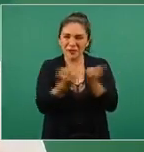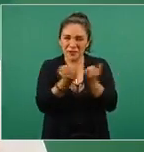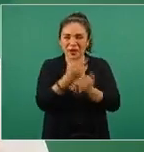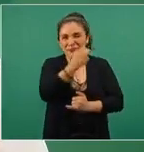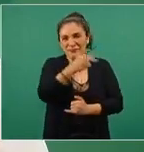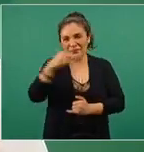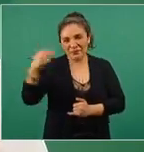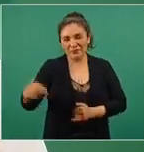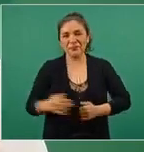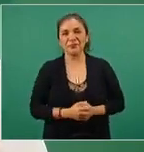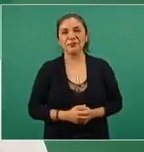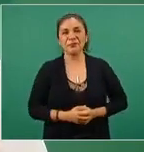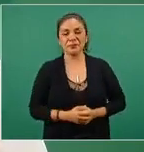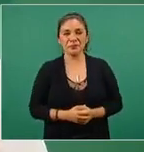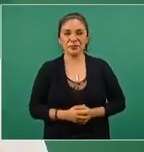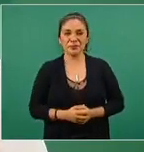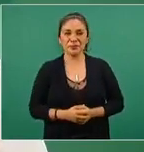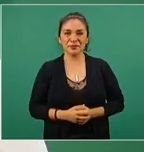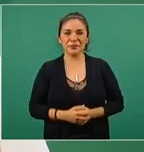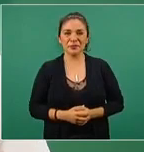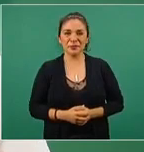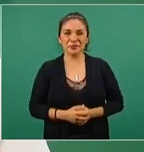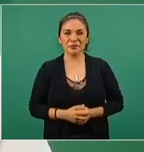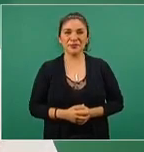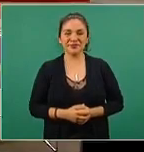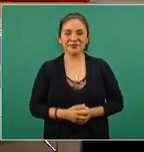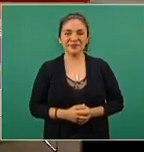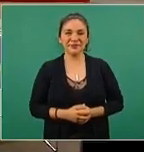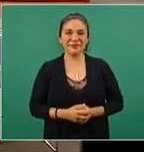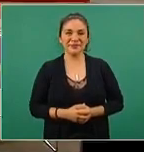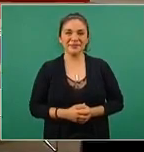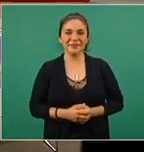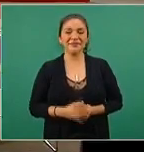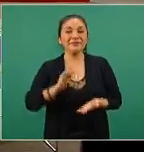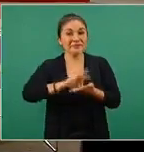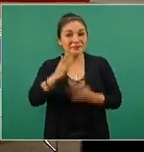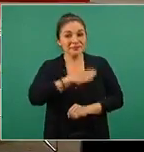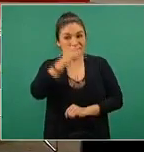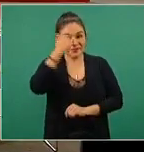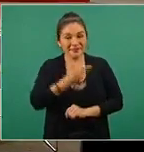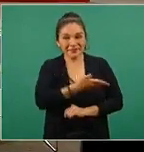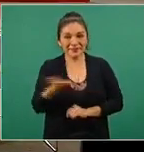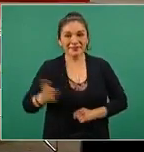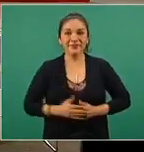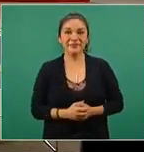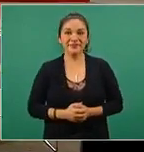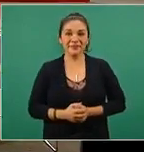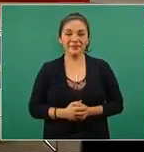Patricio, Diego, Natalia y Andrea. Besos a todos. Gracias, buenas noches.